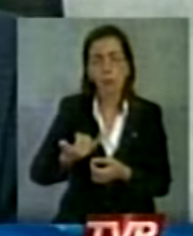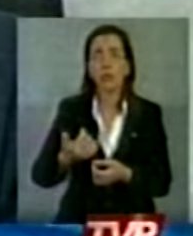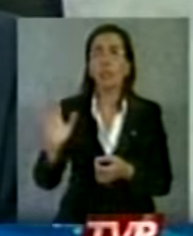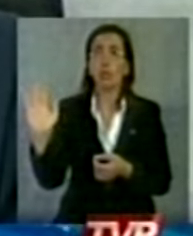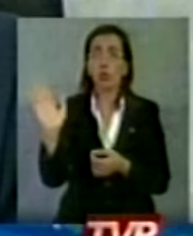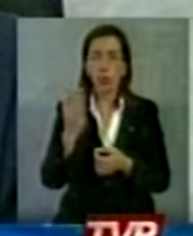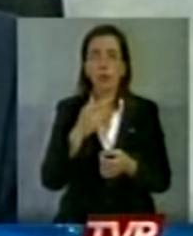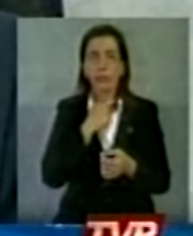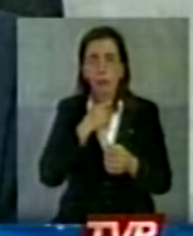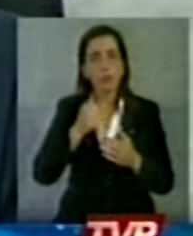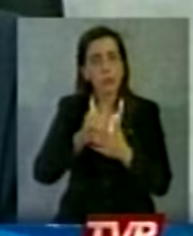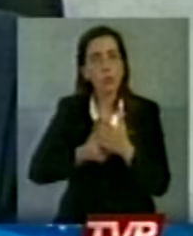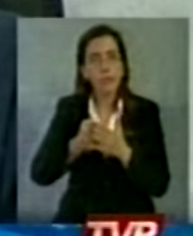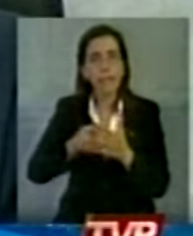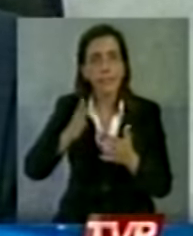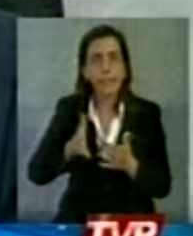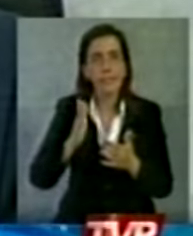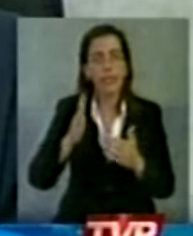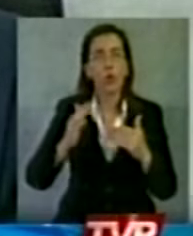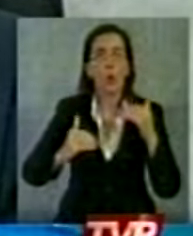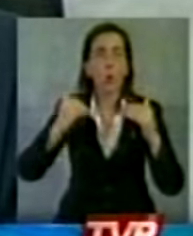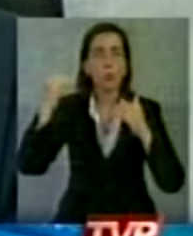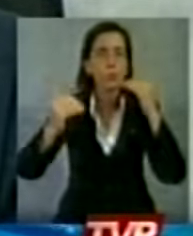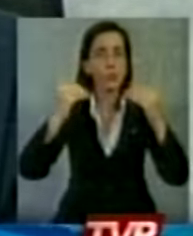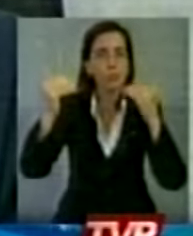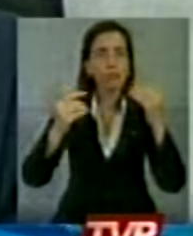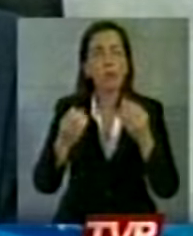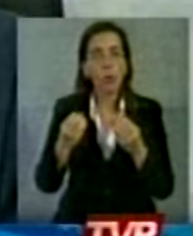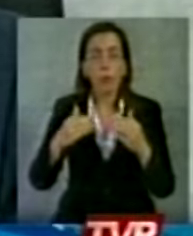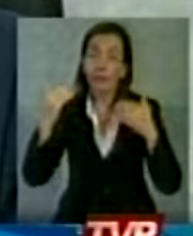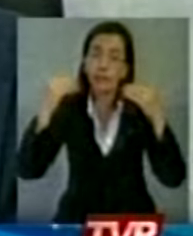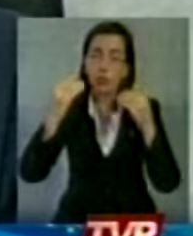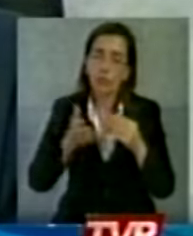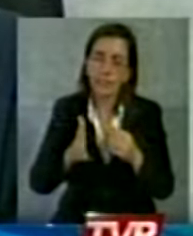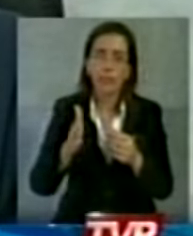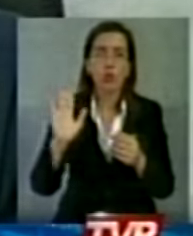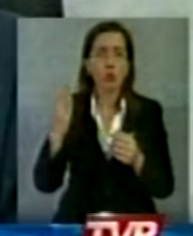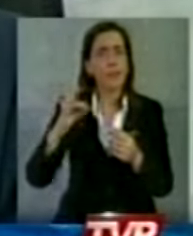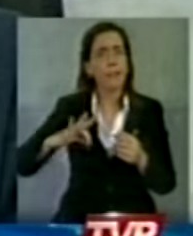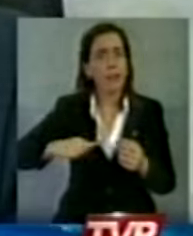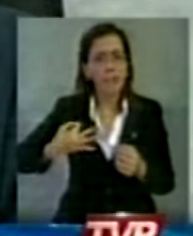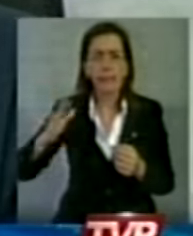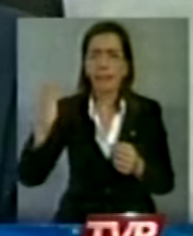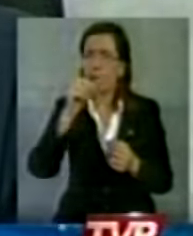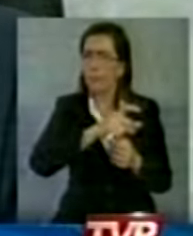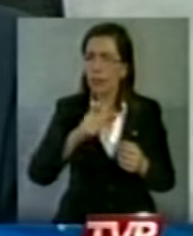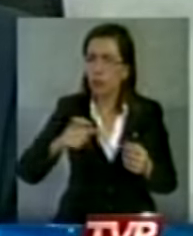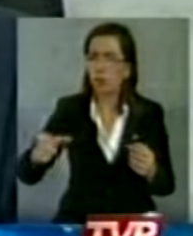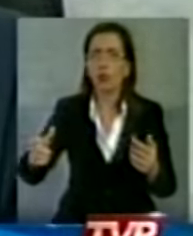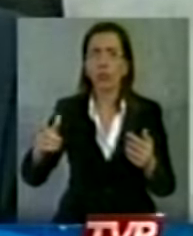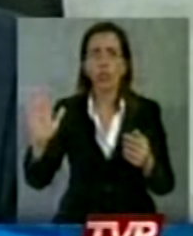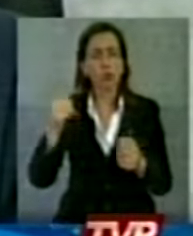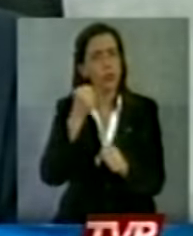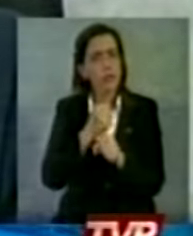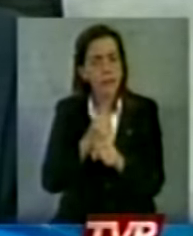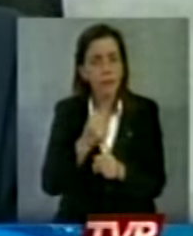continuaremos haciéndole. Una tierra bendecida por su riqueza, por su gente, por su espíritu de